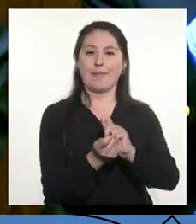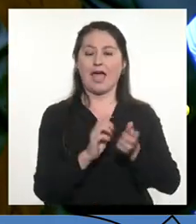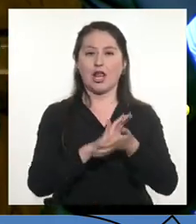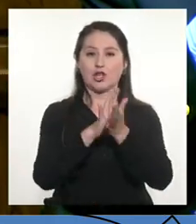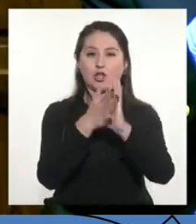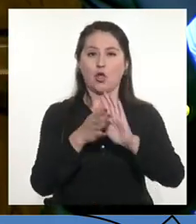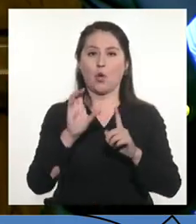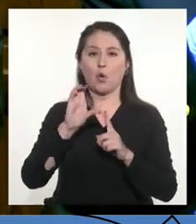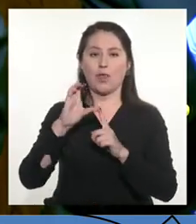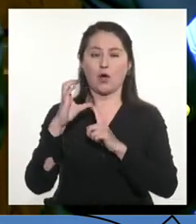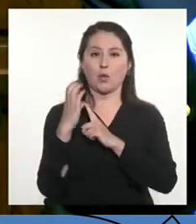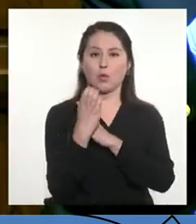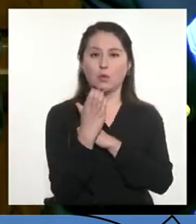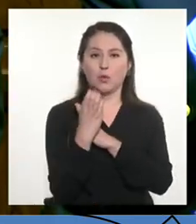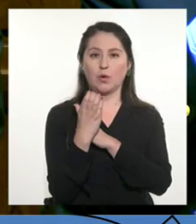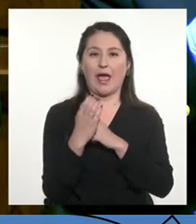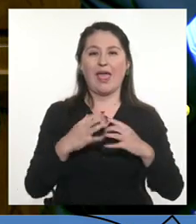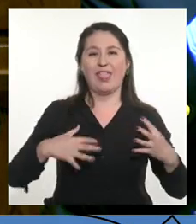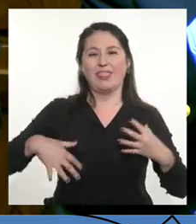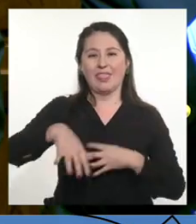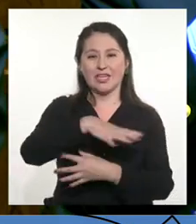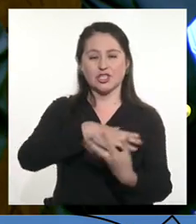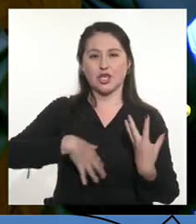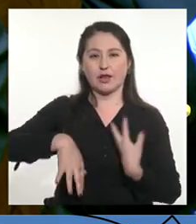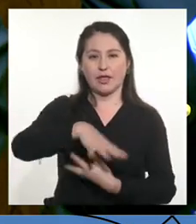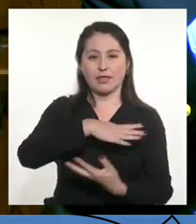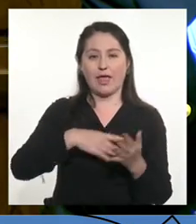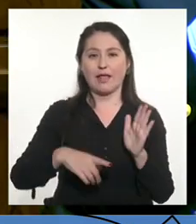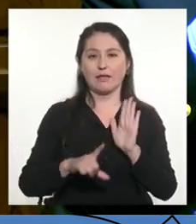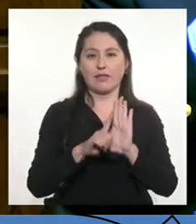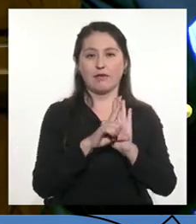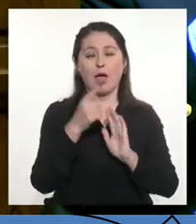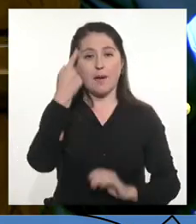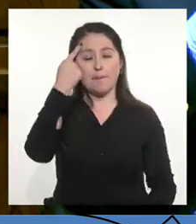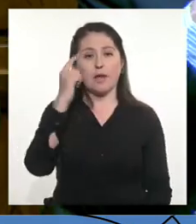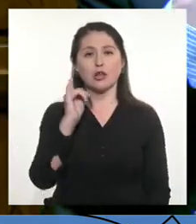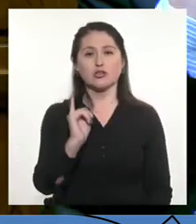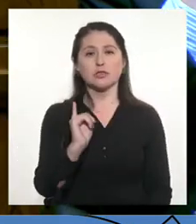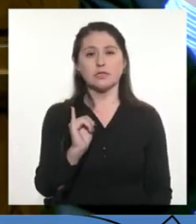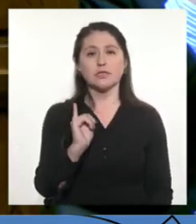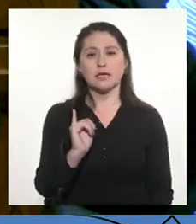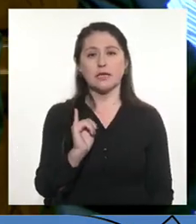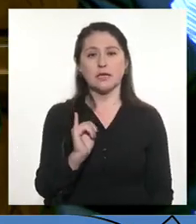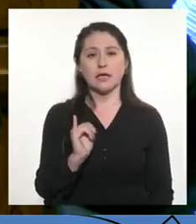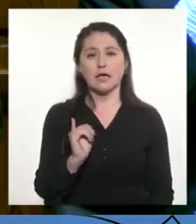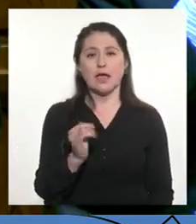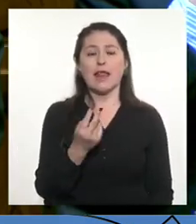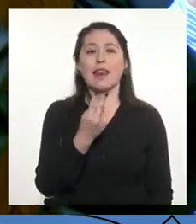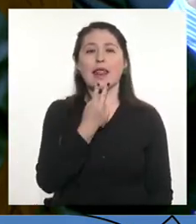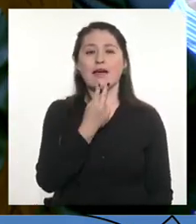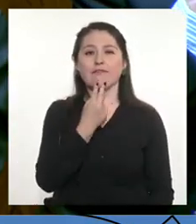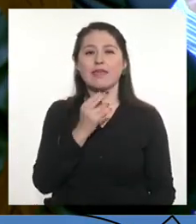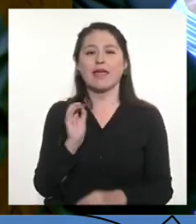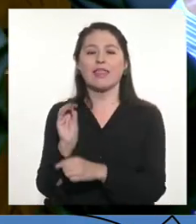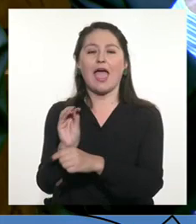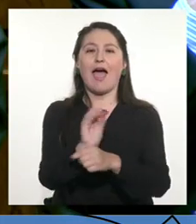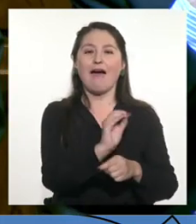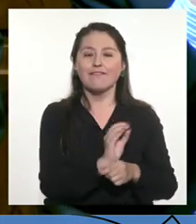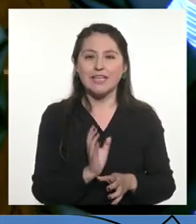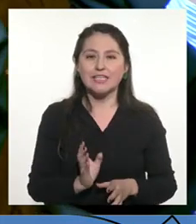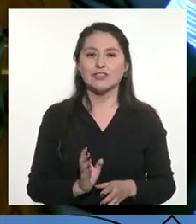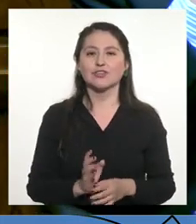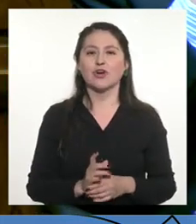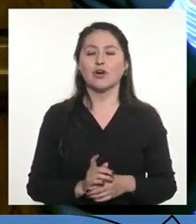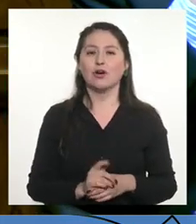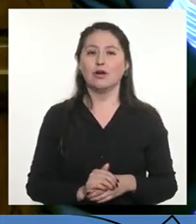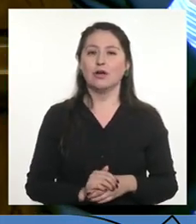cultura que sea un poco más desordenada legislativamente pero si se dan señales la vida está hecho de señales la vida está hecha de símbolos lo